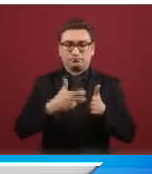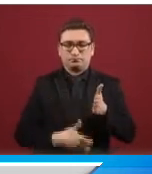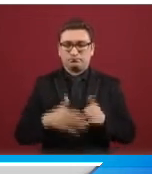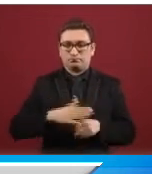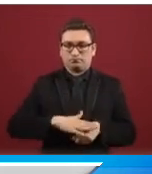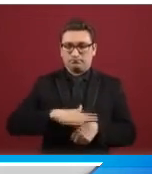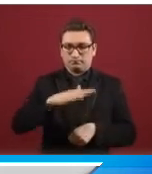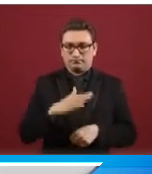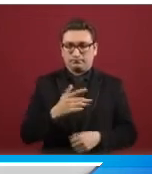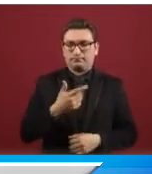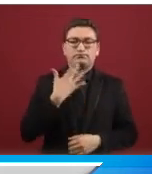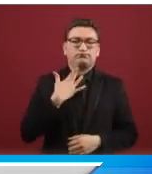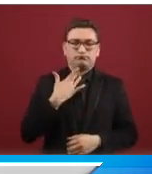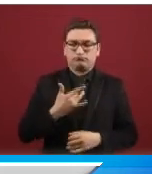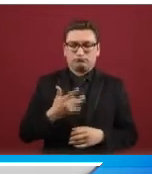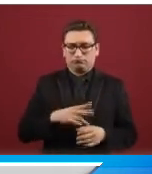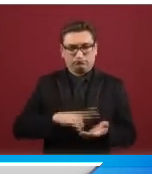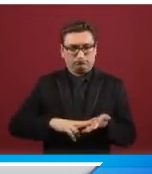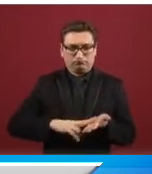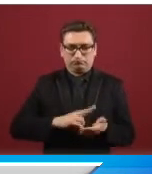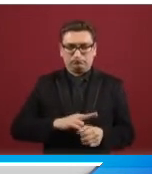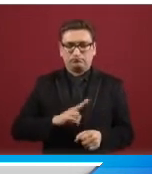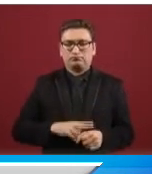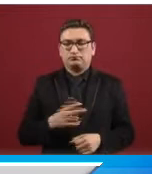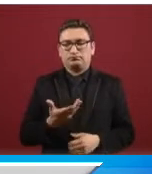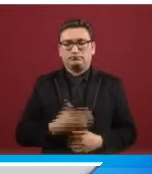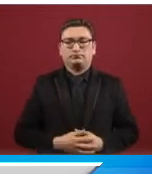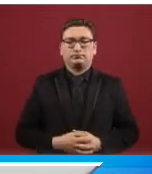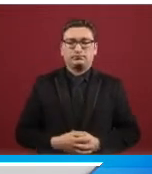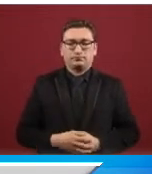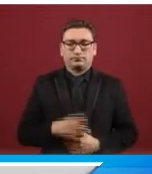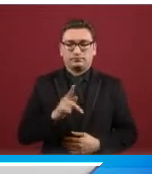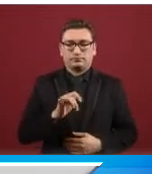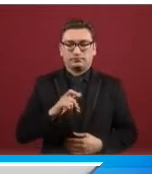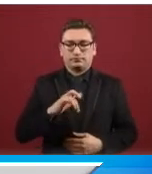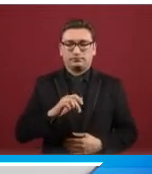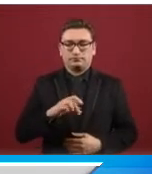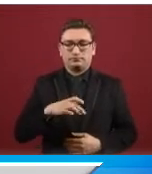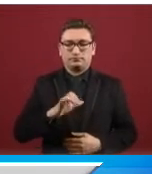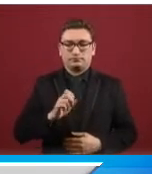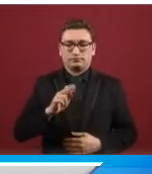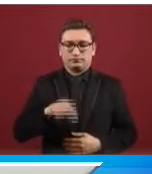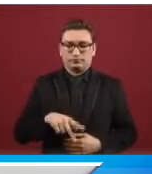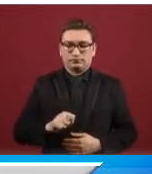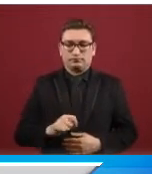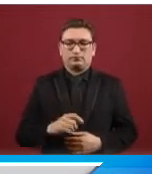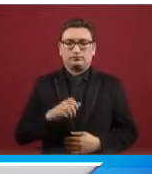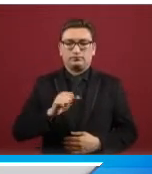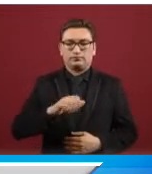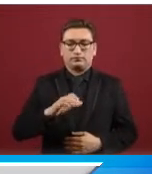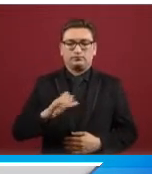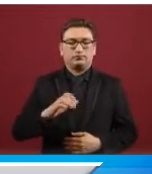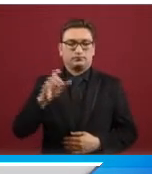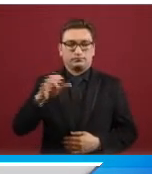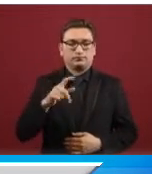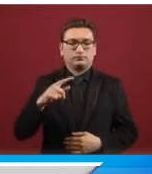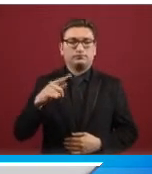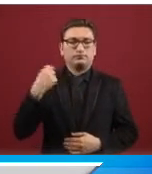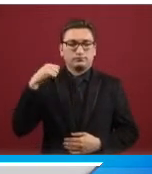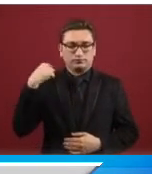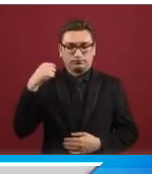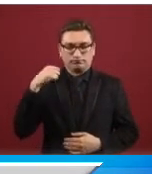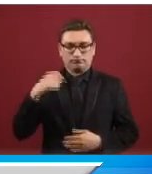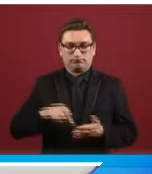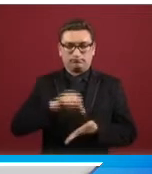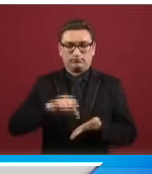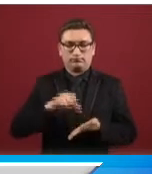diésel marca Chevron a 22.05, gas LP en cilindros marca Getomasa a 18.86 por kilogramo, gas